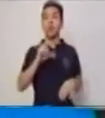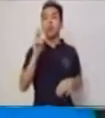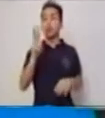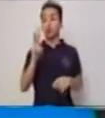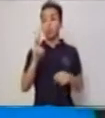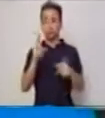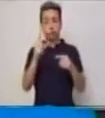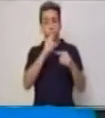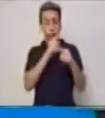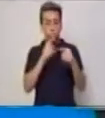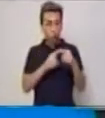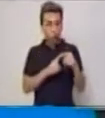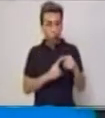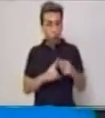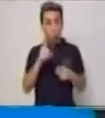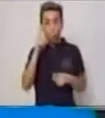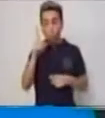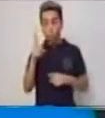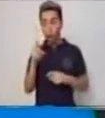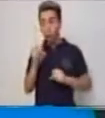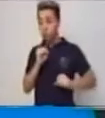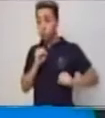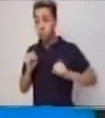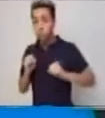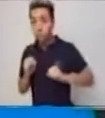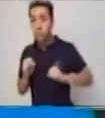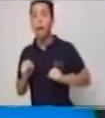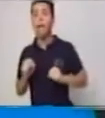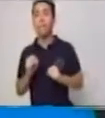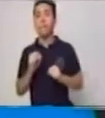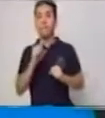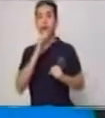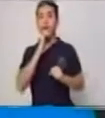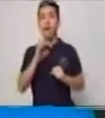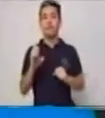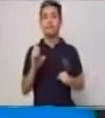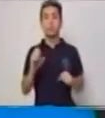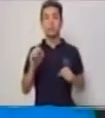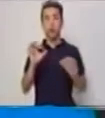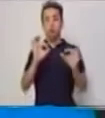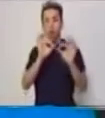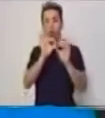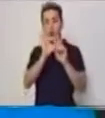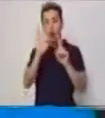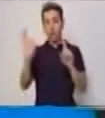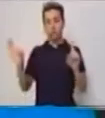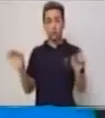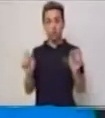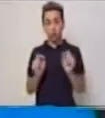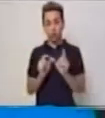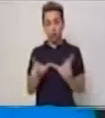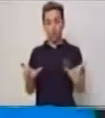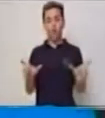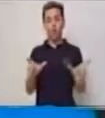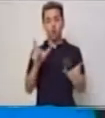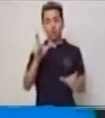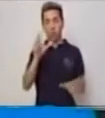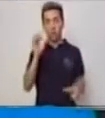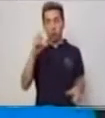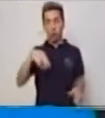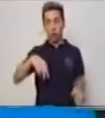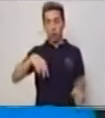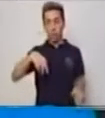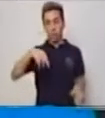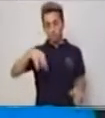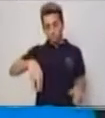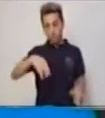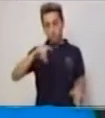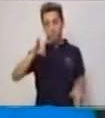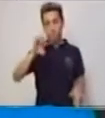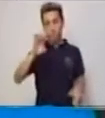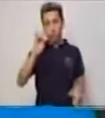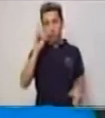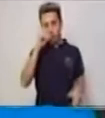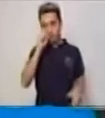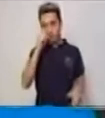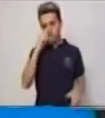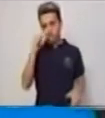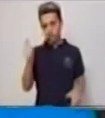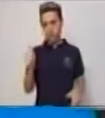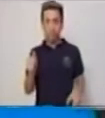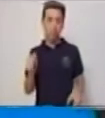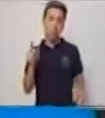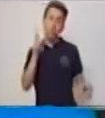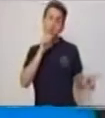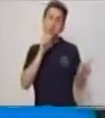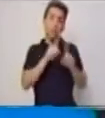sujetos y una acción, una oración compuesta. O también puede ser compuesta con un sujeto y